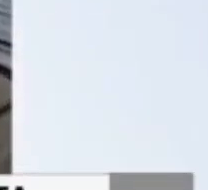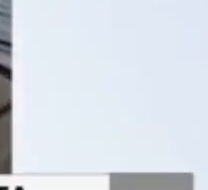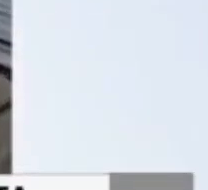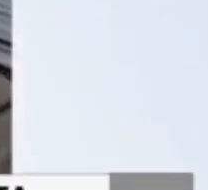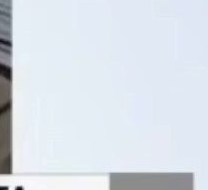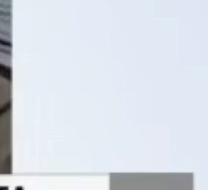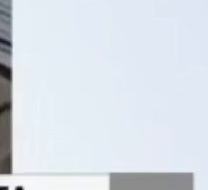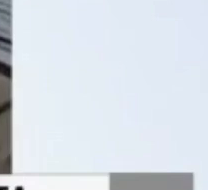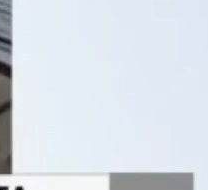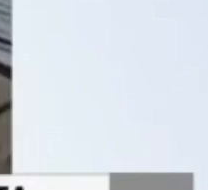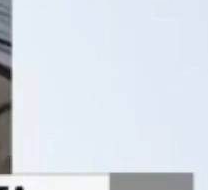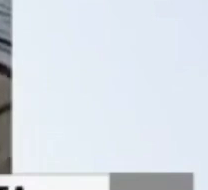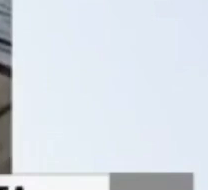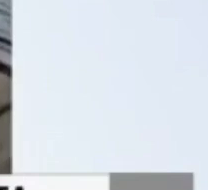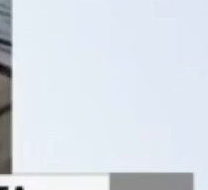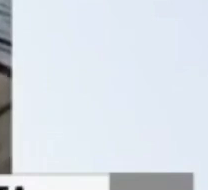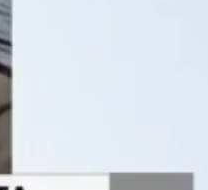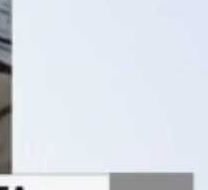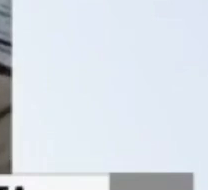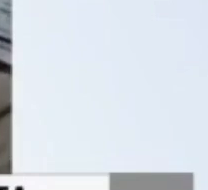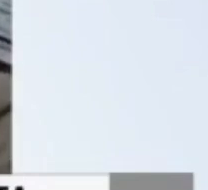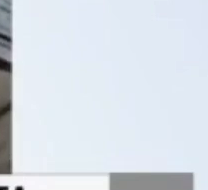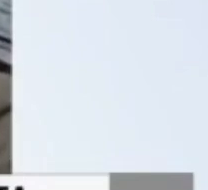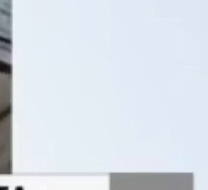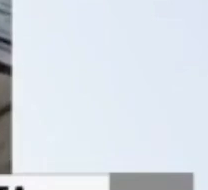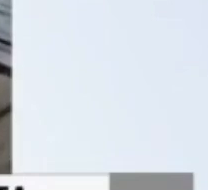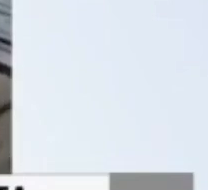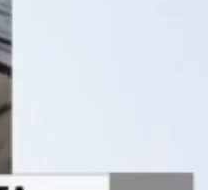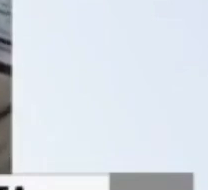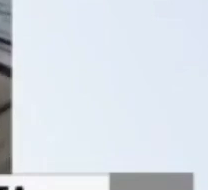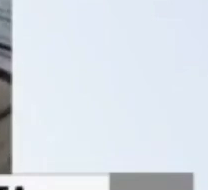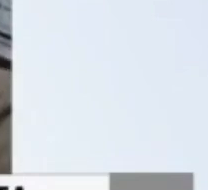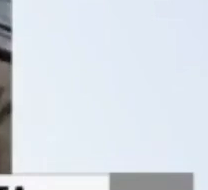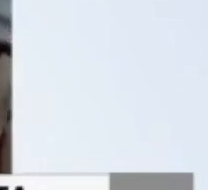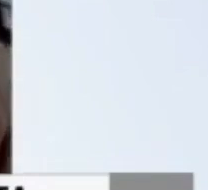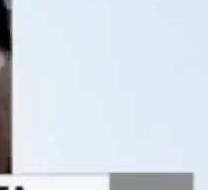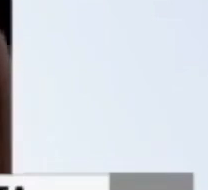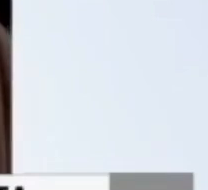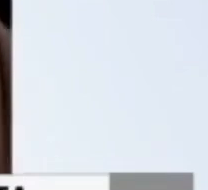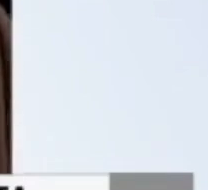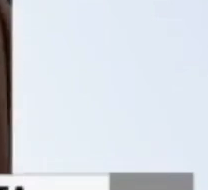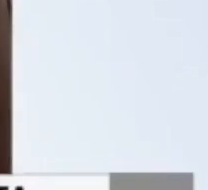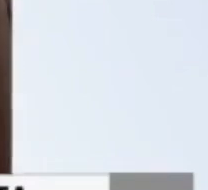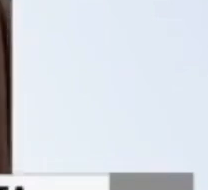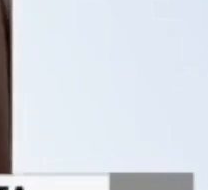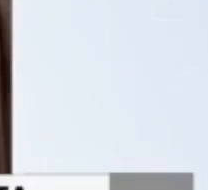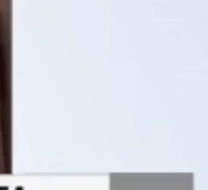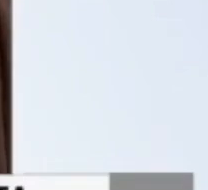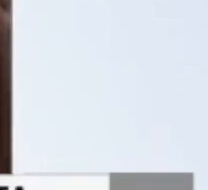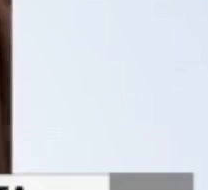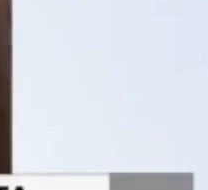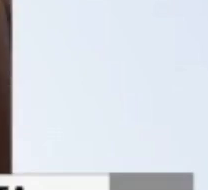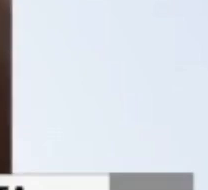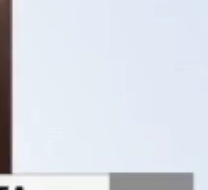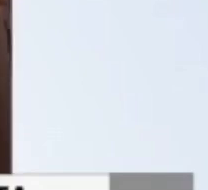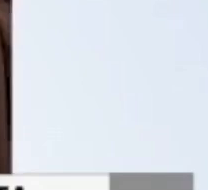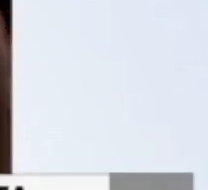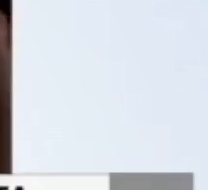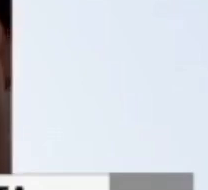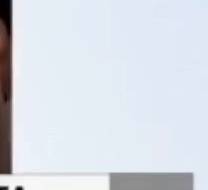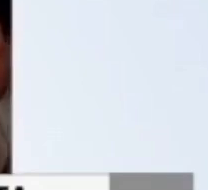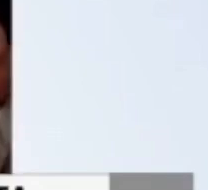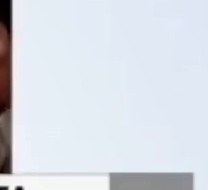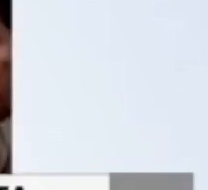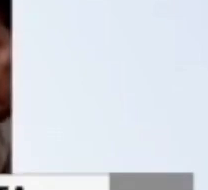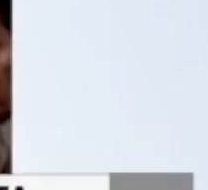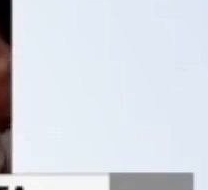congresal. Asimismo, me gustaría que usted le escuche acá los pedidos, acá están presentes los